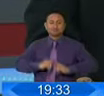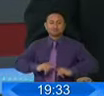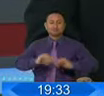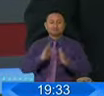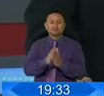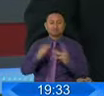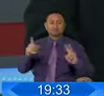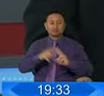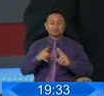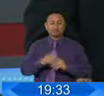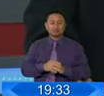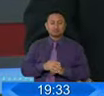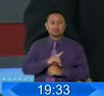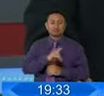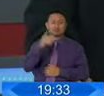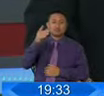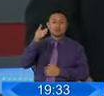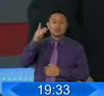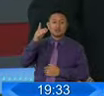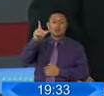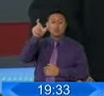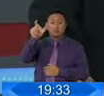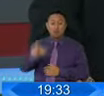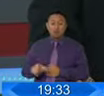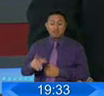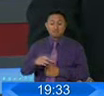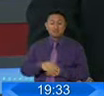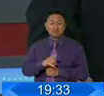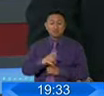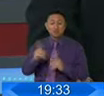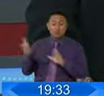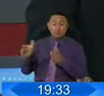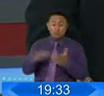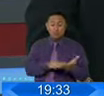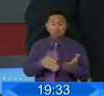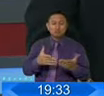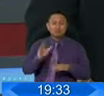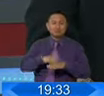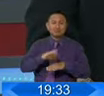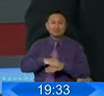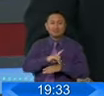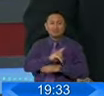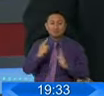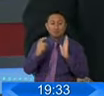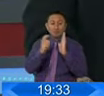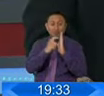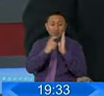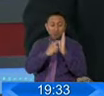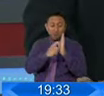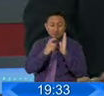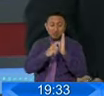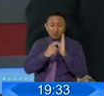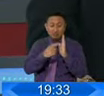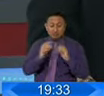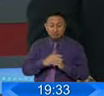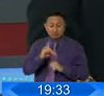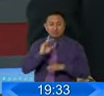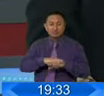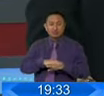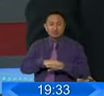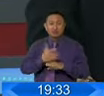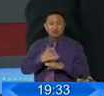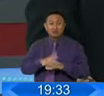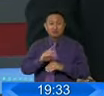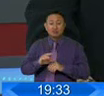Seguimos en el Comercio TV. Un maestro soldador murió electrocutado en Manta. La víctima, de 32 años de edad, recibió una descarga eléctrica